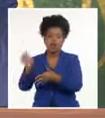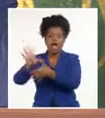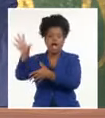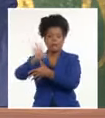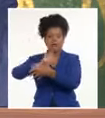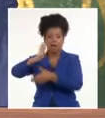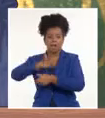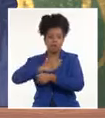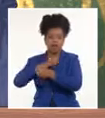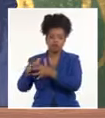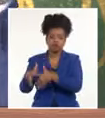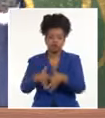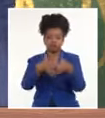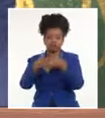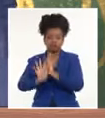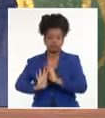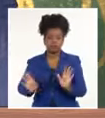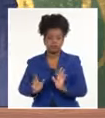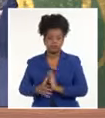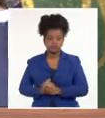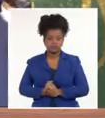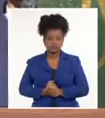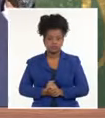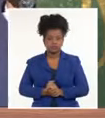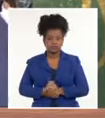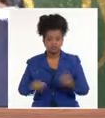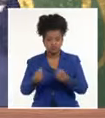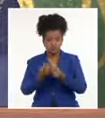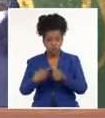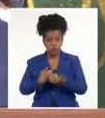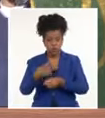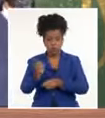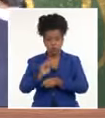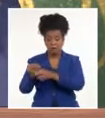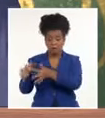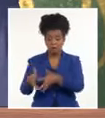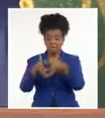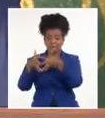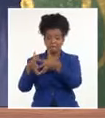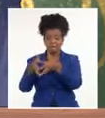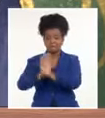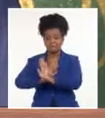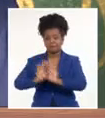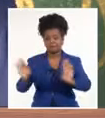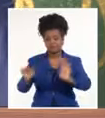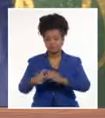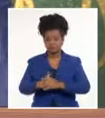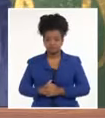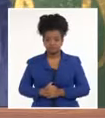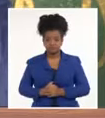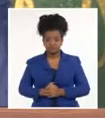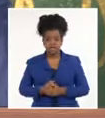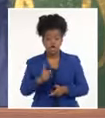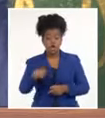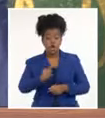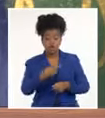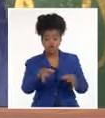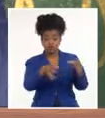pero cuando dicen americano no se refieren a todos nosotros, se refieren solamente a los estadounidenses y a sus élites. Y la nuestra, que es la